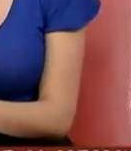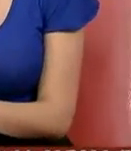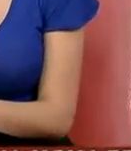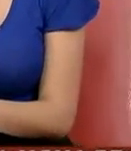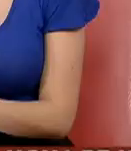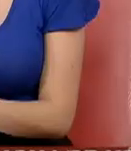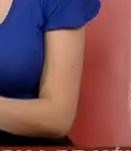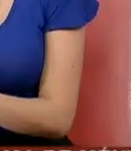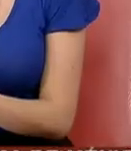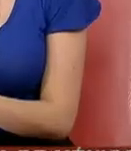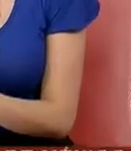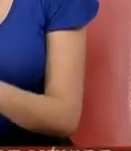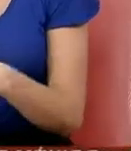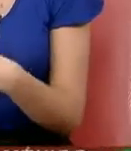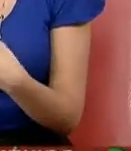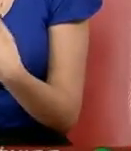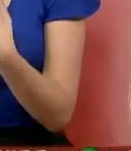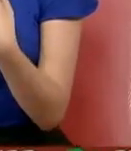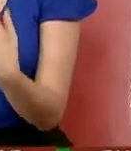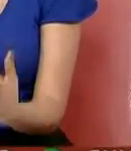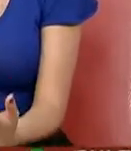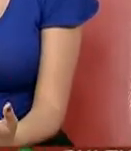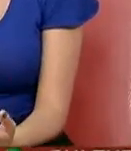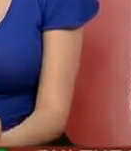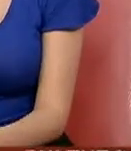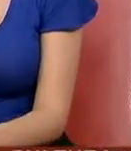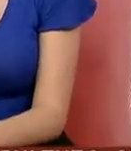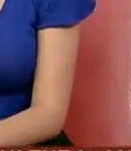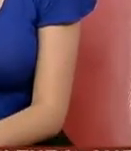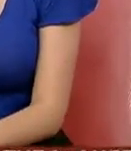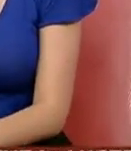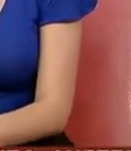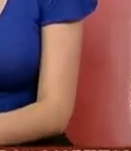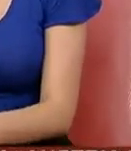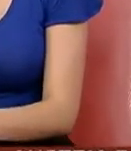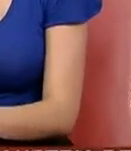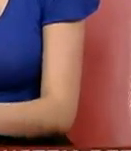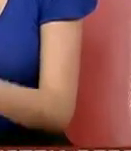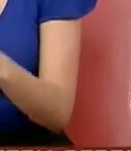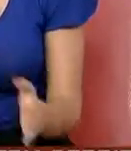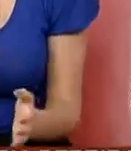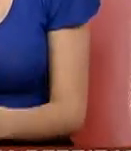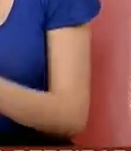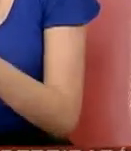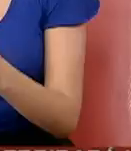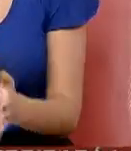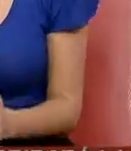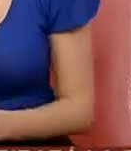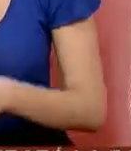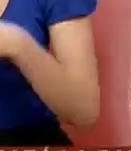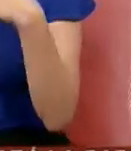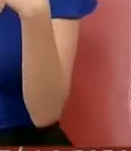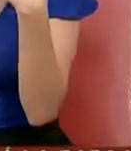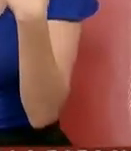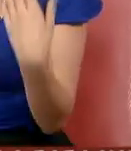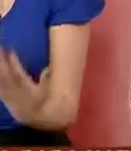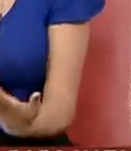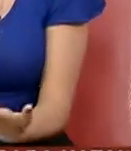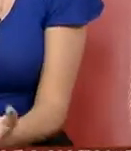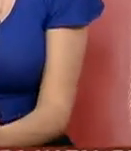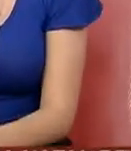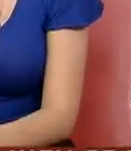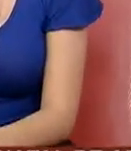los Tesla Motors en los automóviles, haciendo que los autos sean independientes, que se manejen solos y además